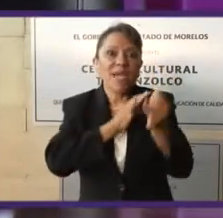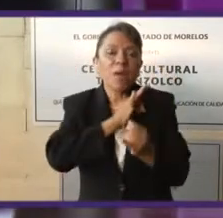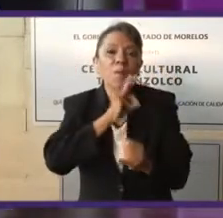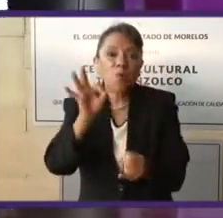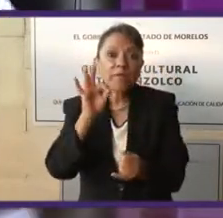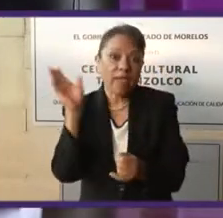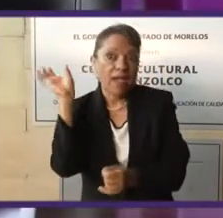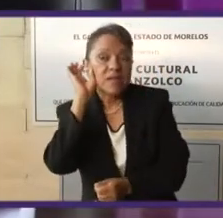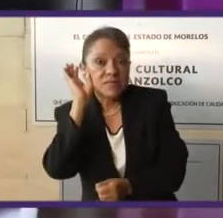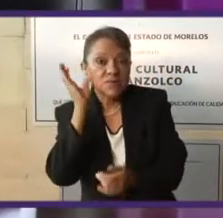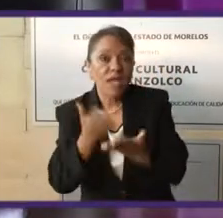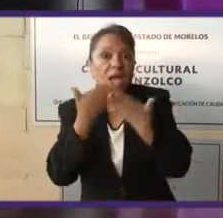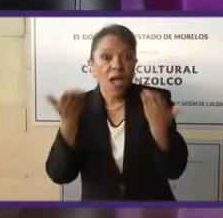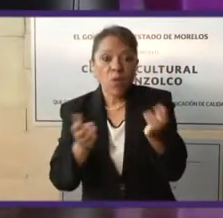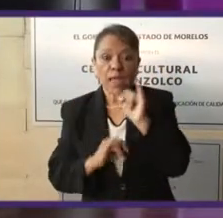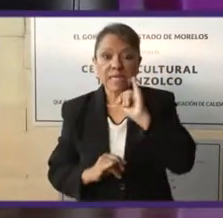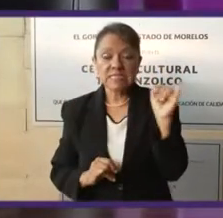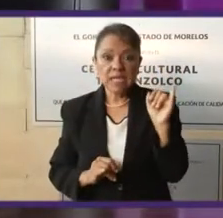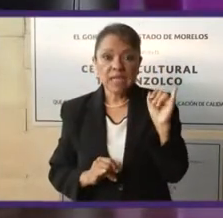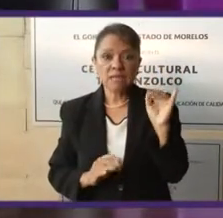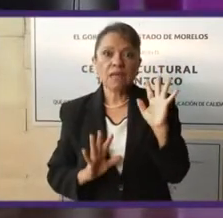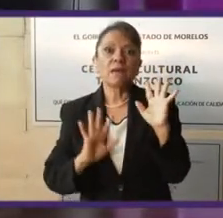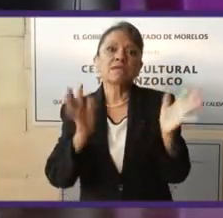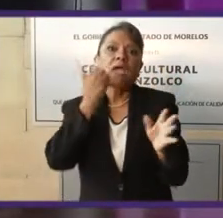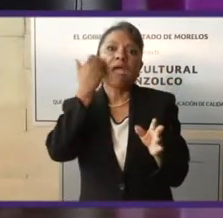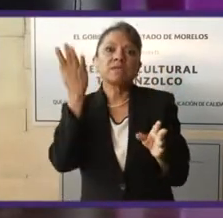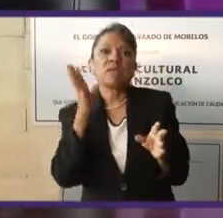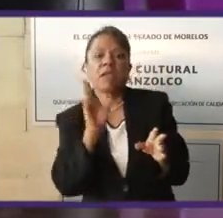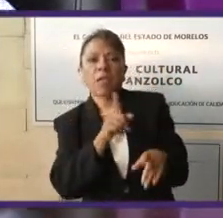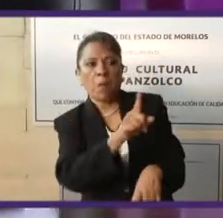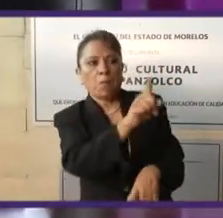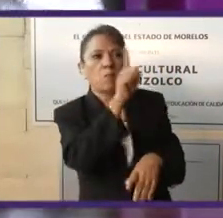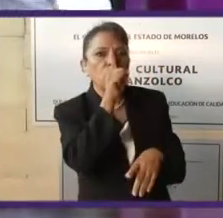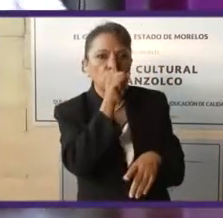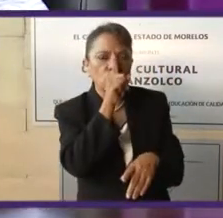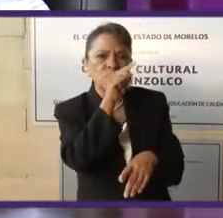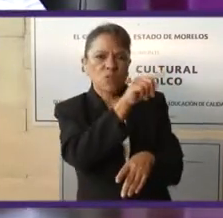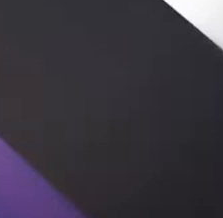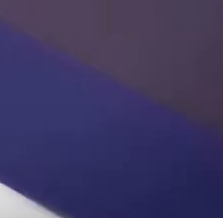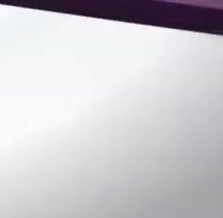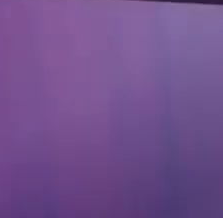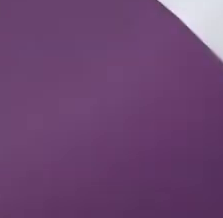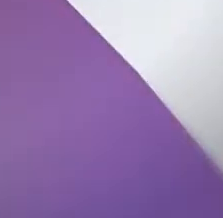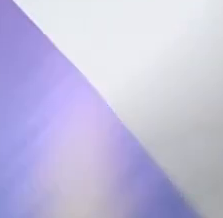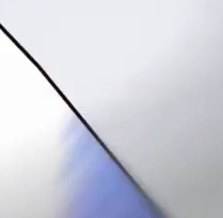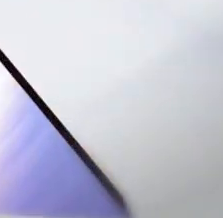y ahora desde la izquierda se quiere vetar al que opina distinto. Eso no es izquierda.